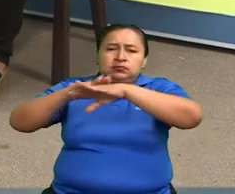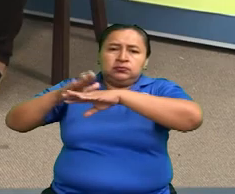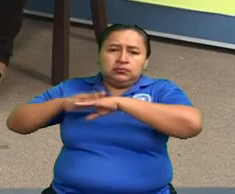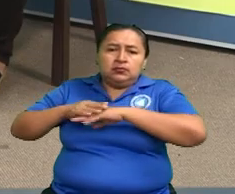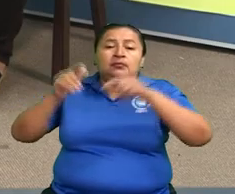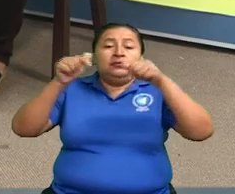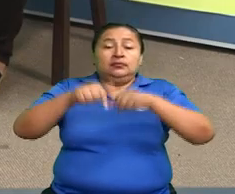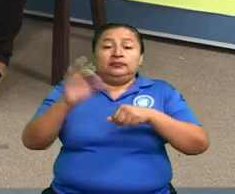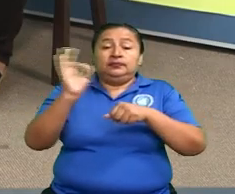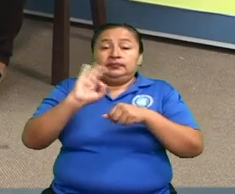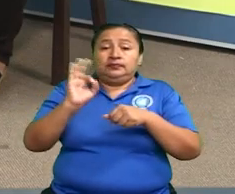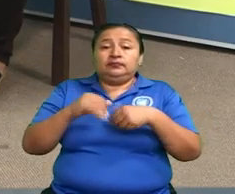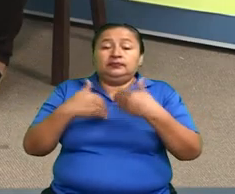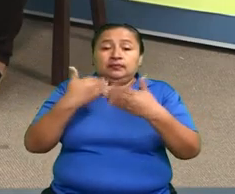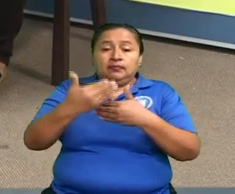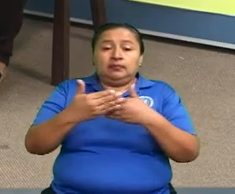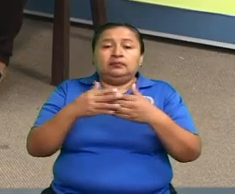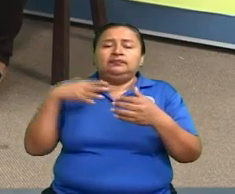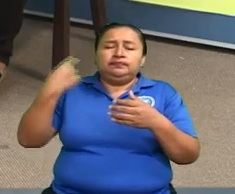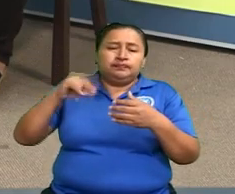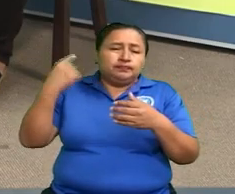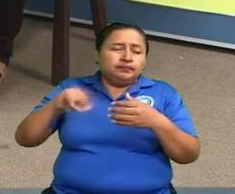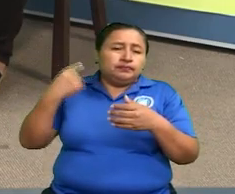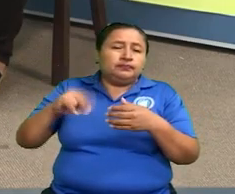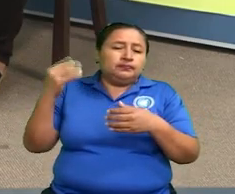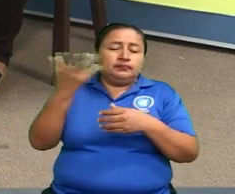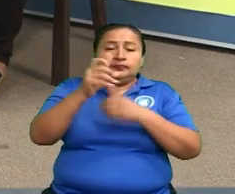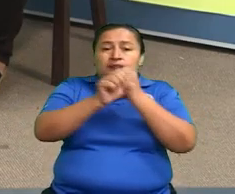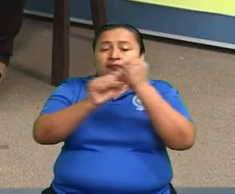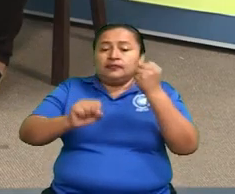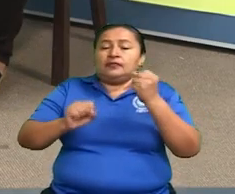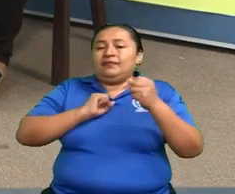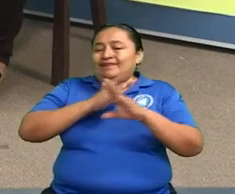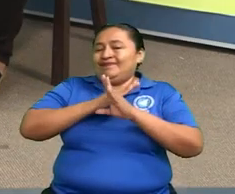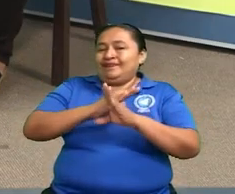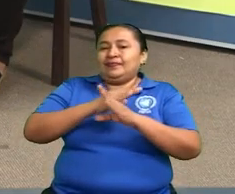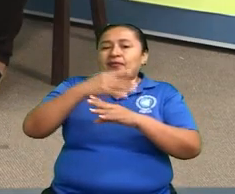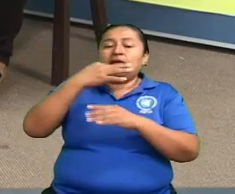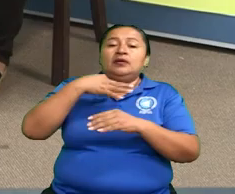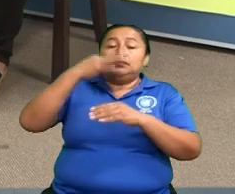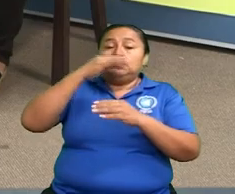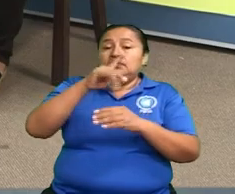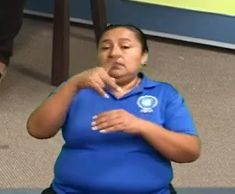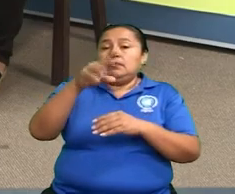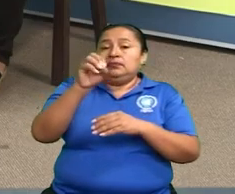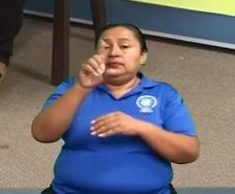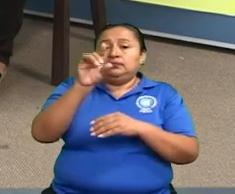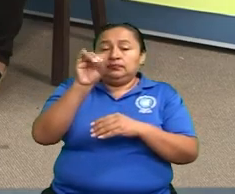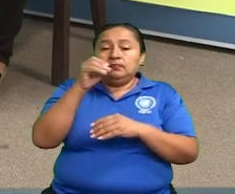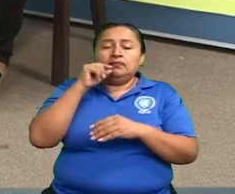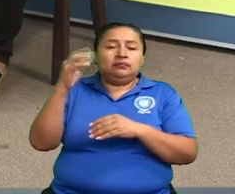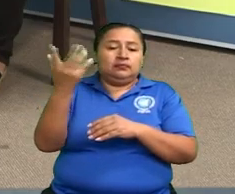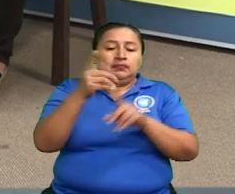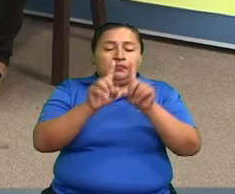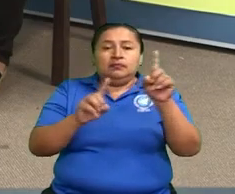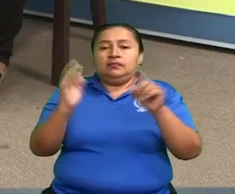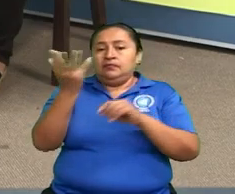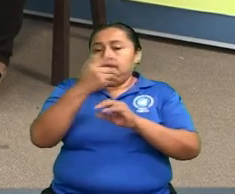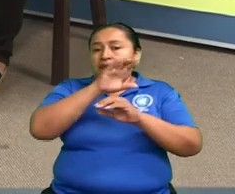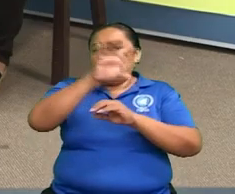que se metieron toda lo que es la campaña de polio a todos los niveles, en todos los departamentos, en todas